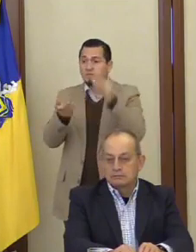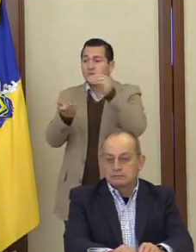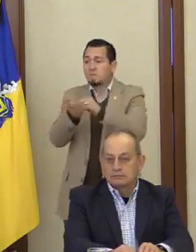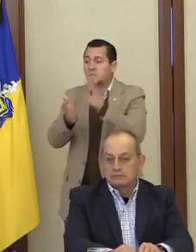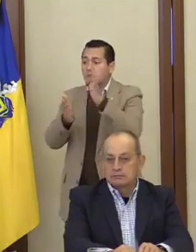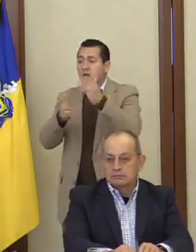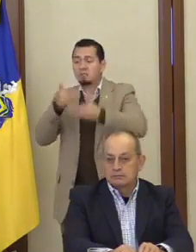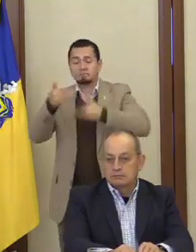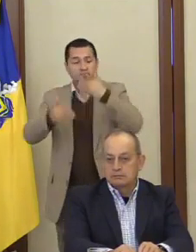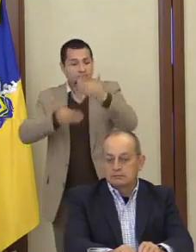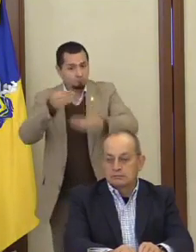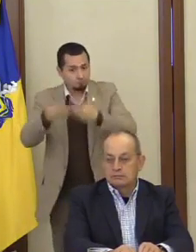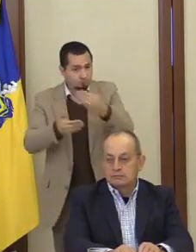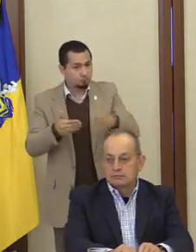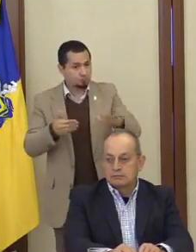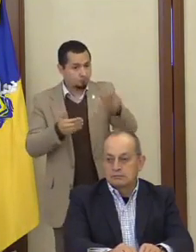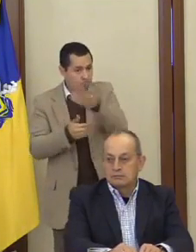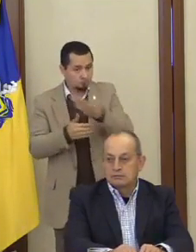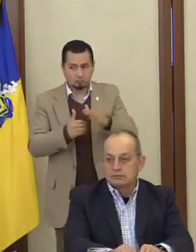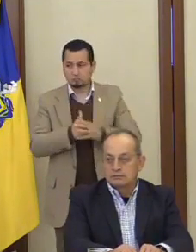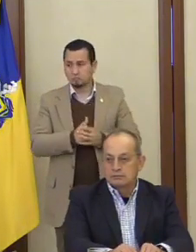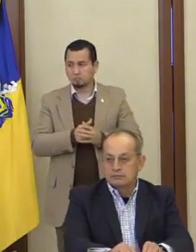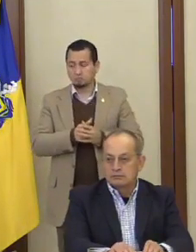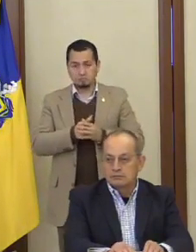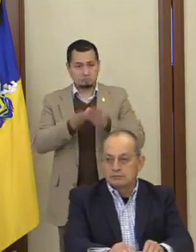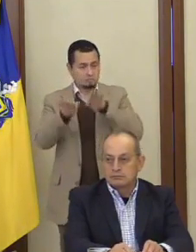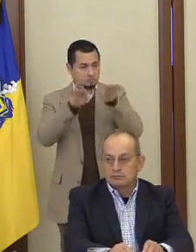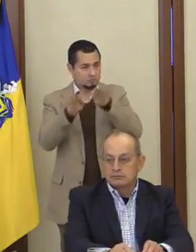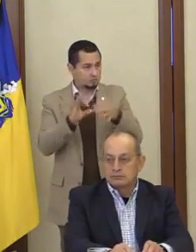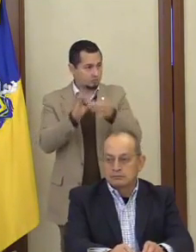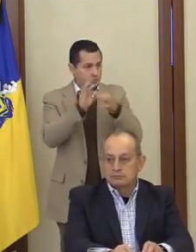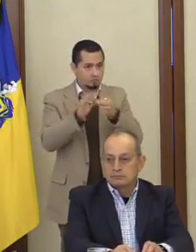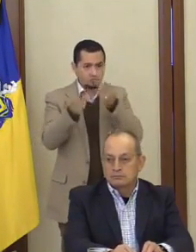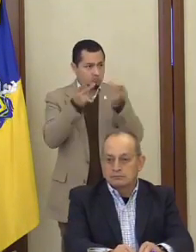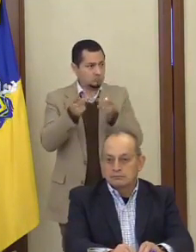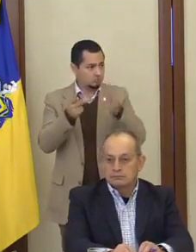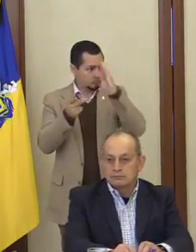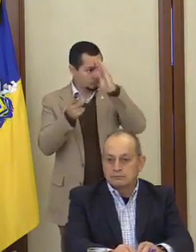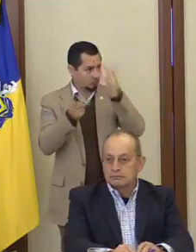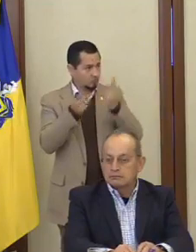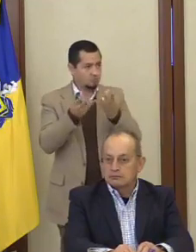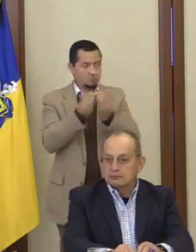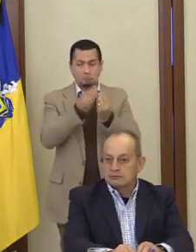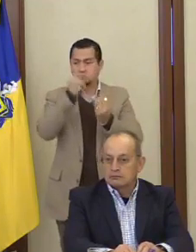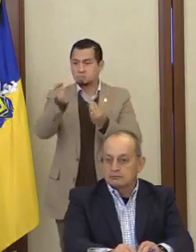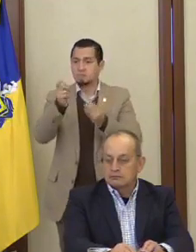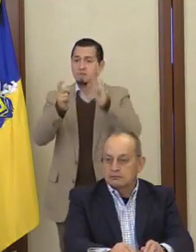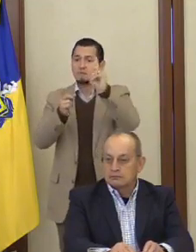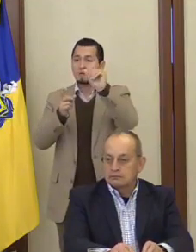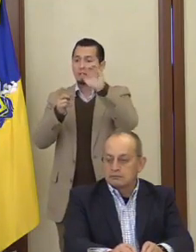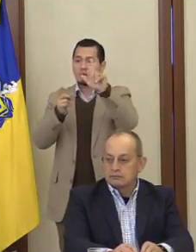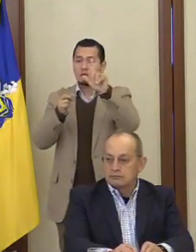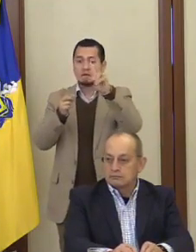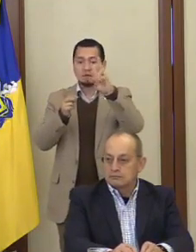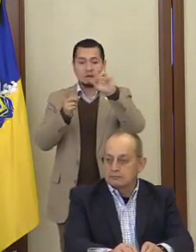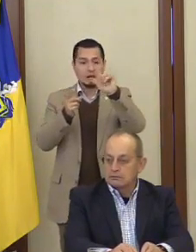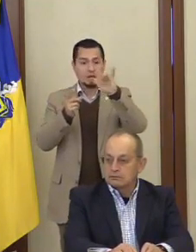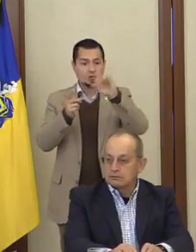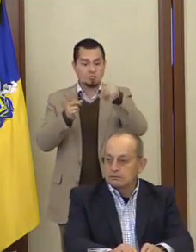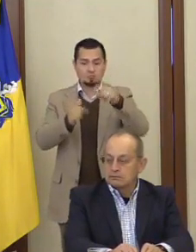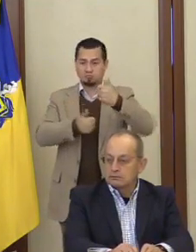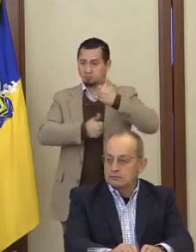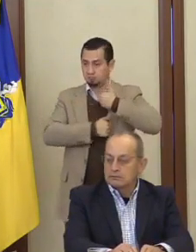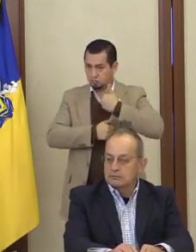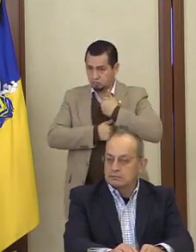pasos. El trabajo operativo que está coordinando el general Daniel Velasco va